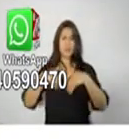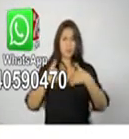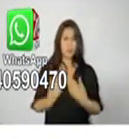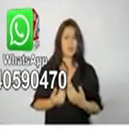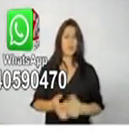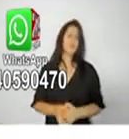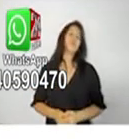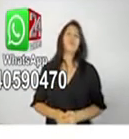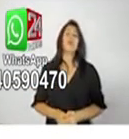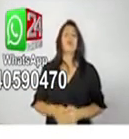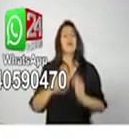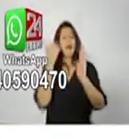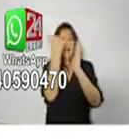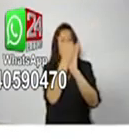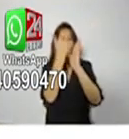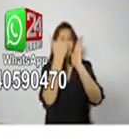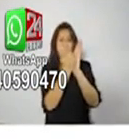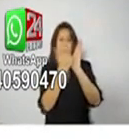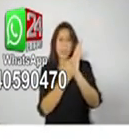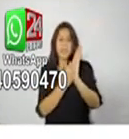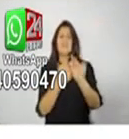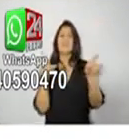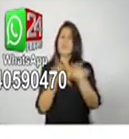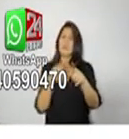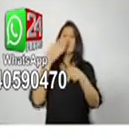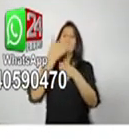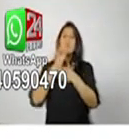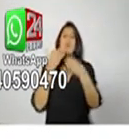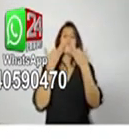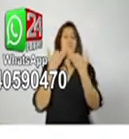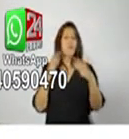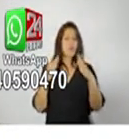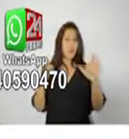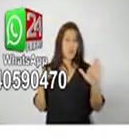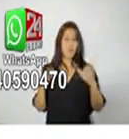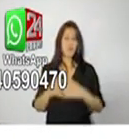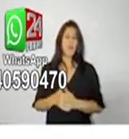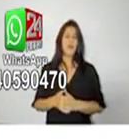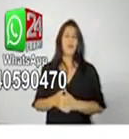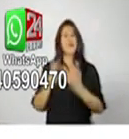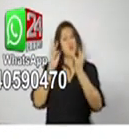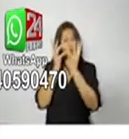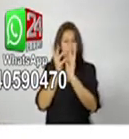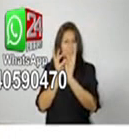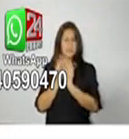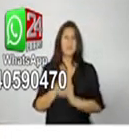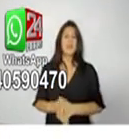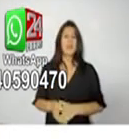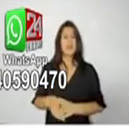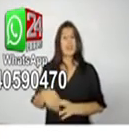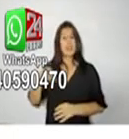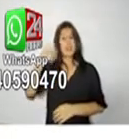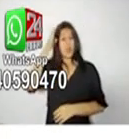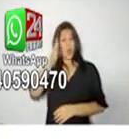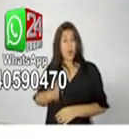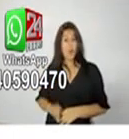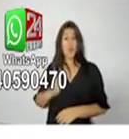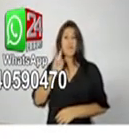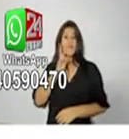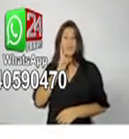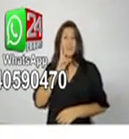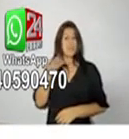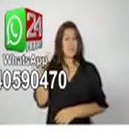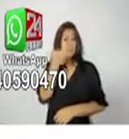a los detalles que estarán en las redes sociales. Y de ahí para adelante, cada viernes a esta misma hora,